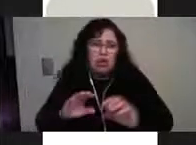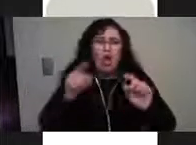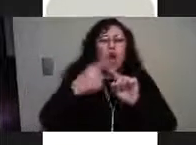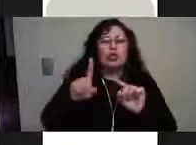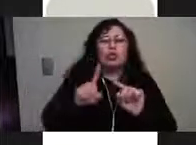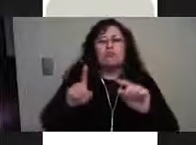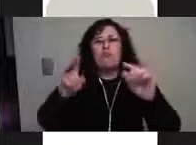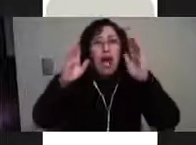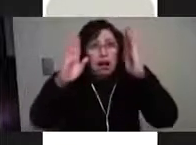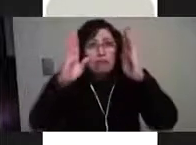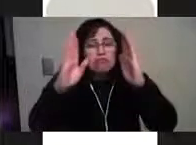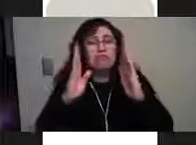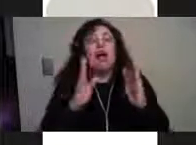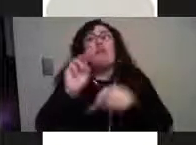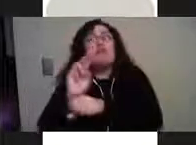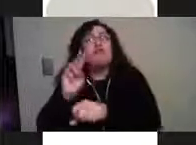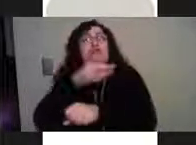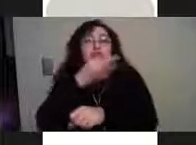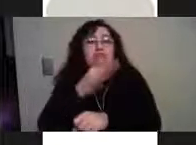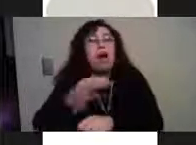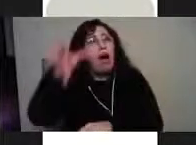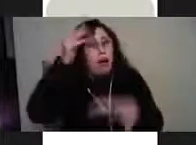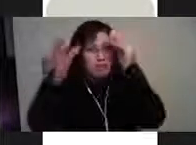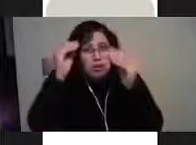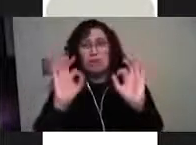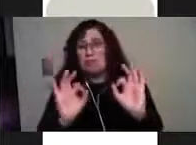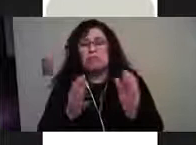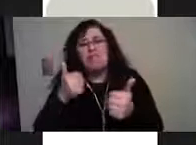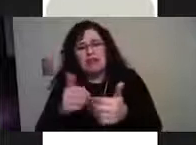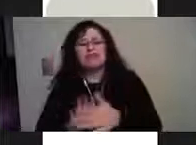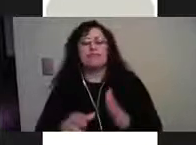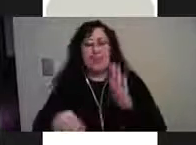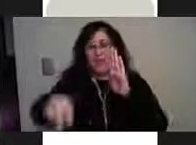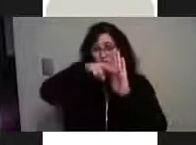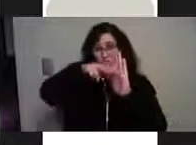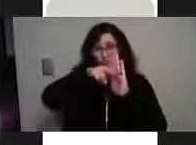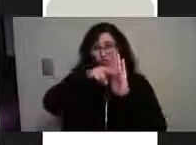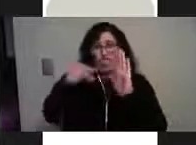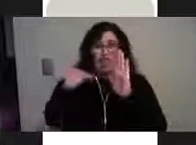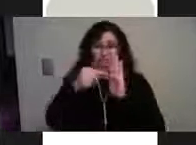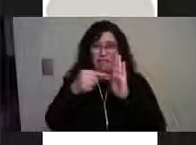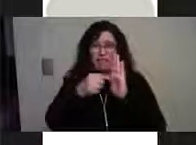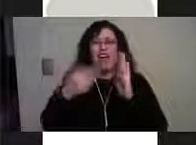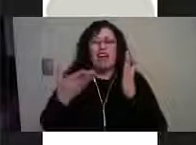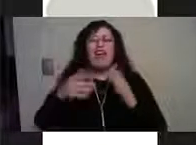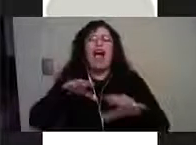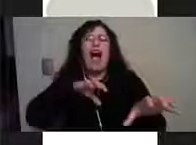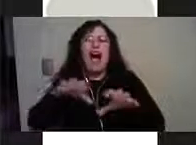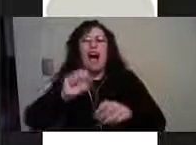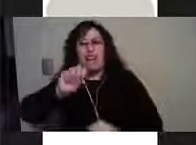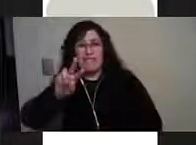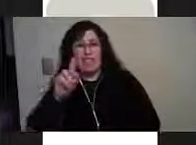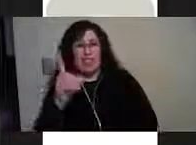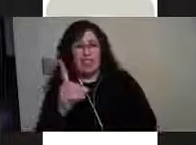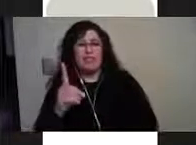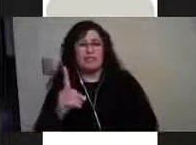atención, aprender y todo, ¿ya? La moderada, la persona tiene más dificultad para realizar actividades de la vida diaria básica e